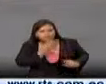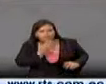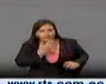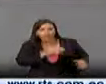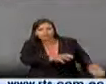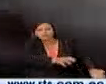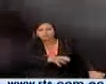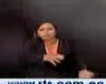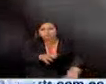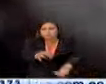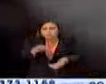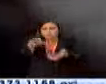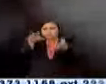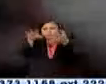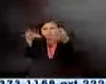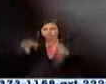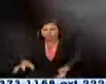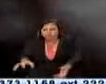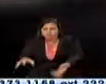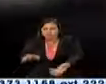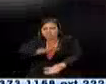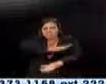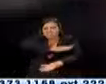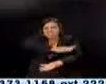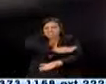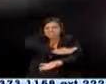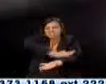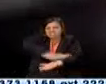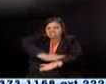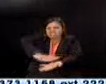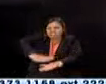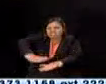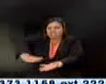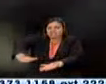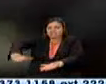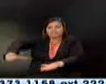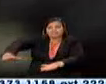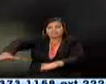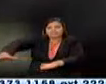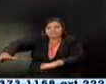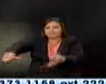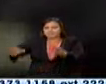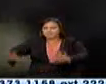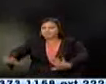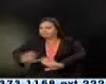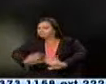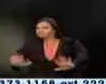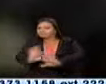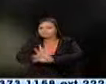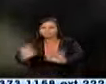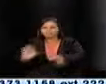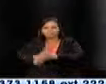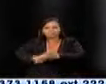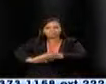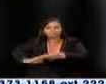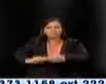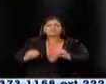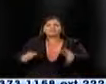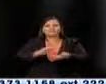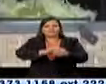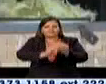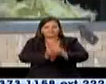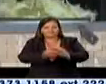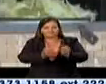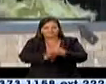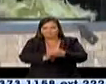le sacan. Y nosotros lo que aquí hacemos para ponerle en el fogón es le cortamos y tratamos de igualar con la moladora para que